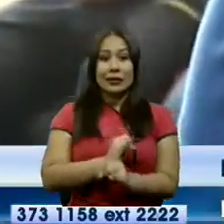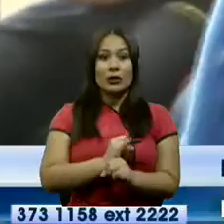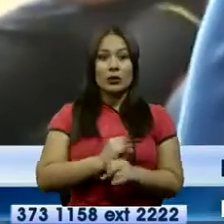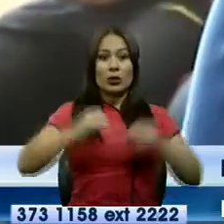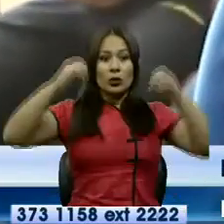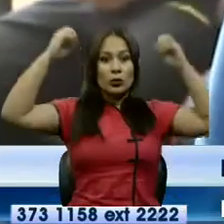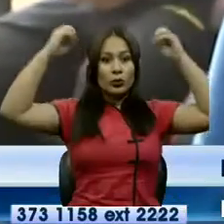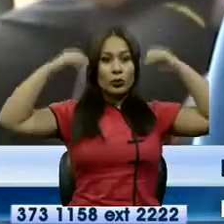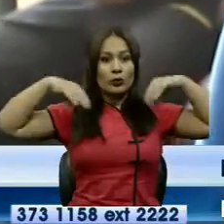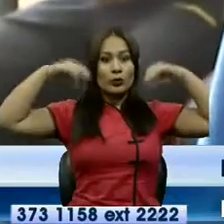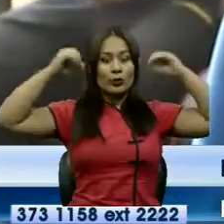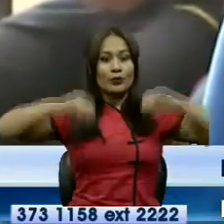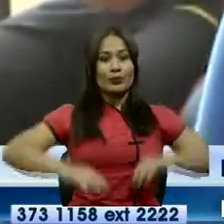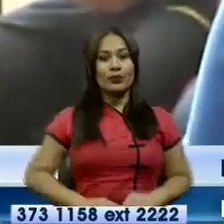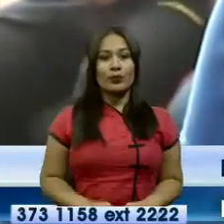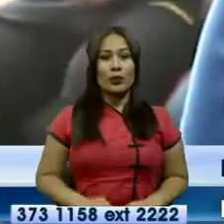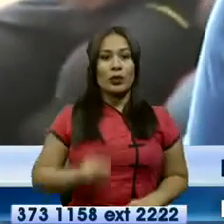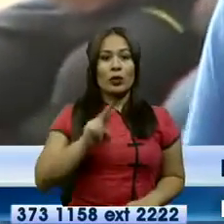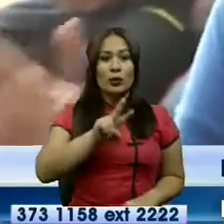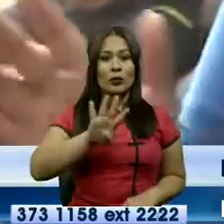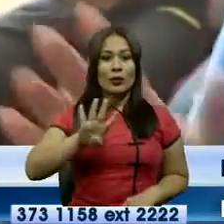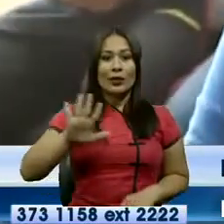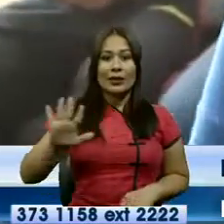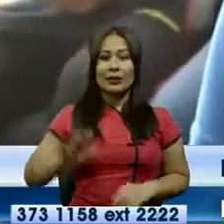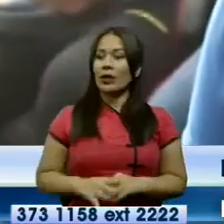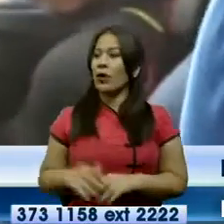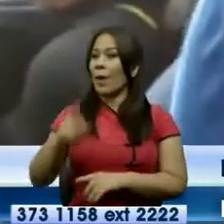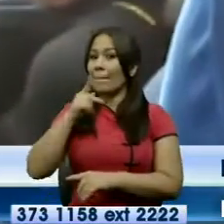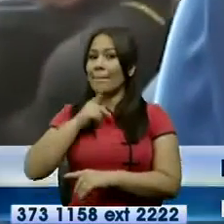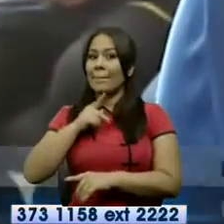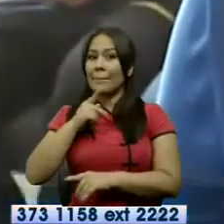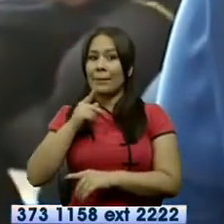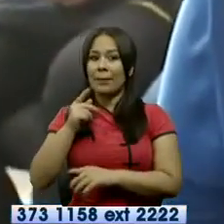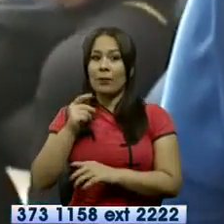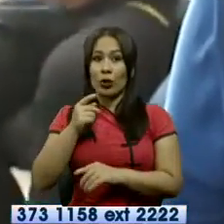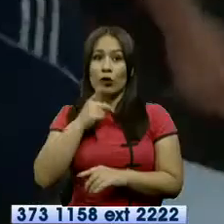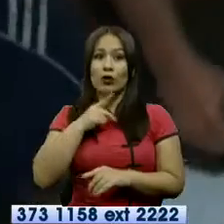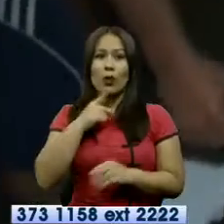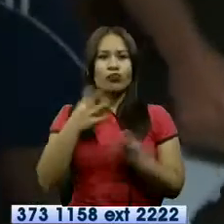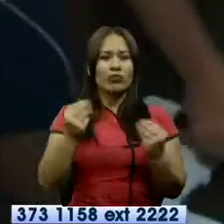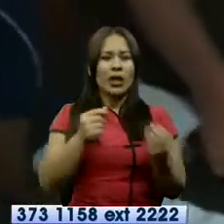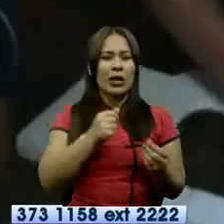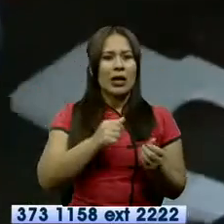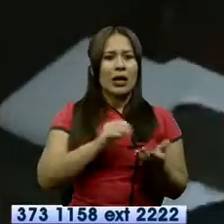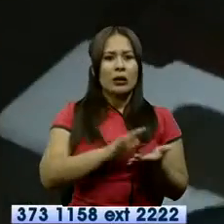que hay? 245 aproximadamente, entre particulares y fiscales, exactamente.